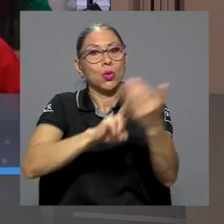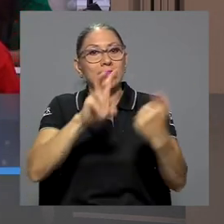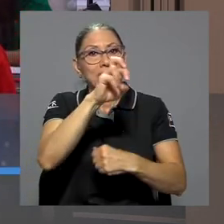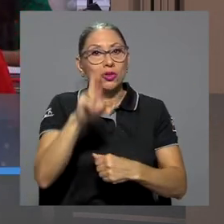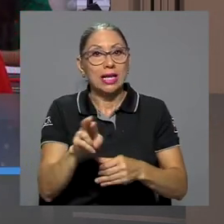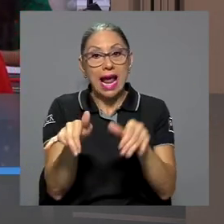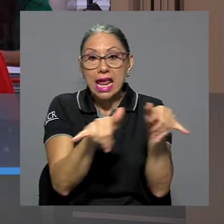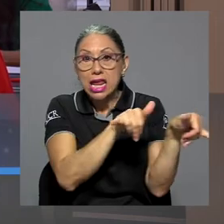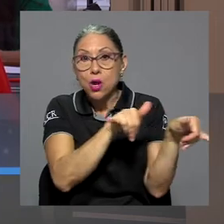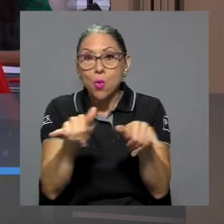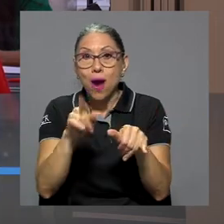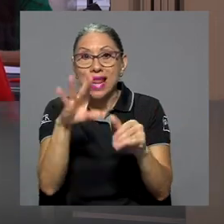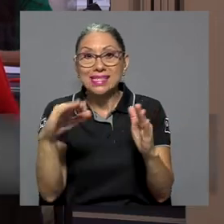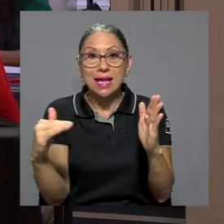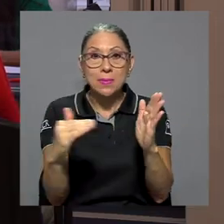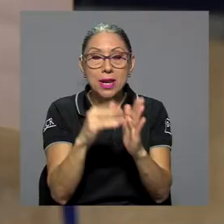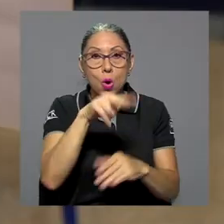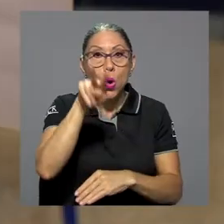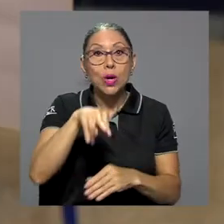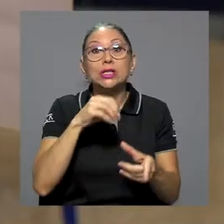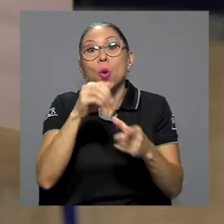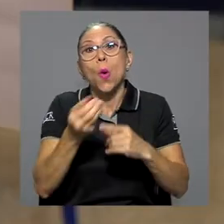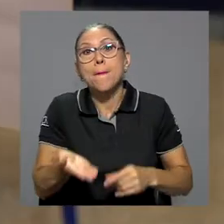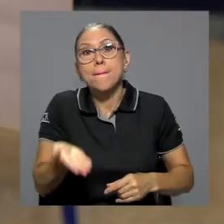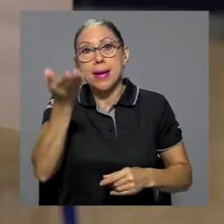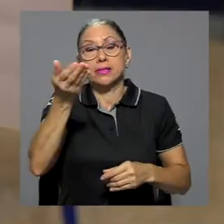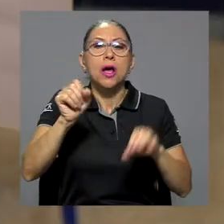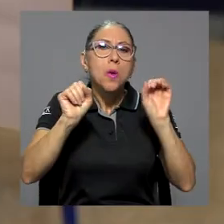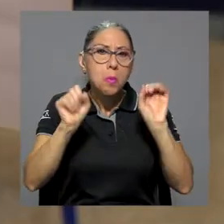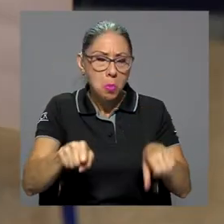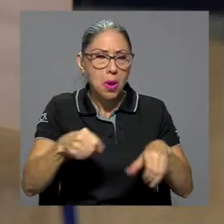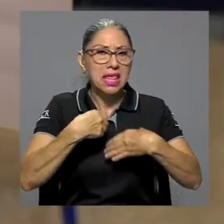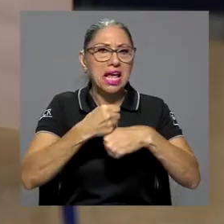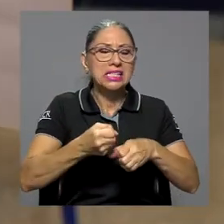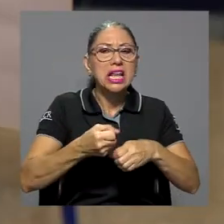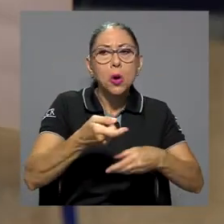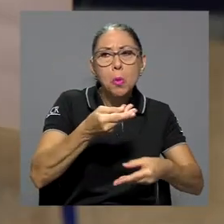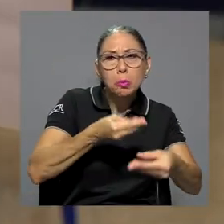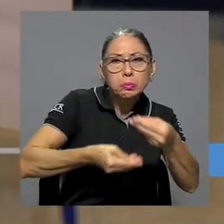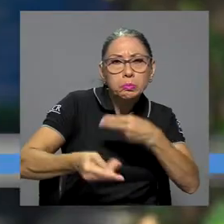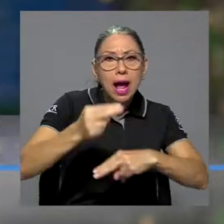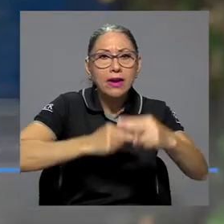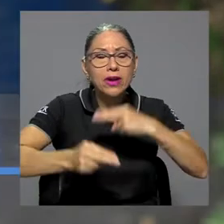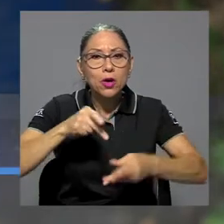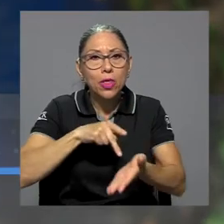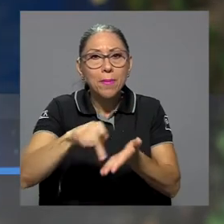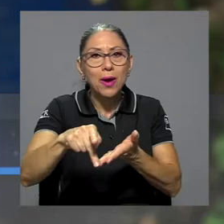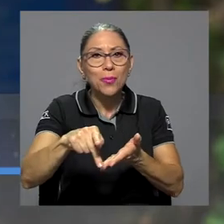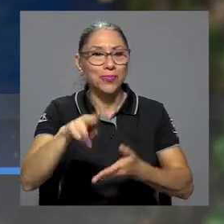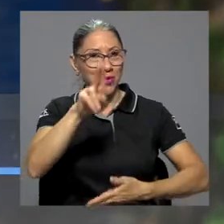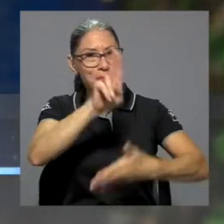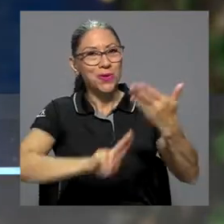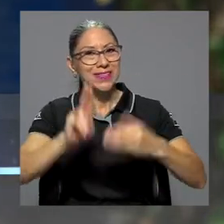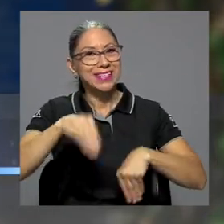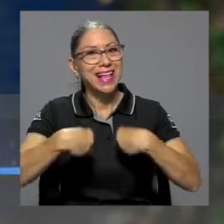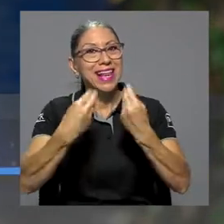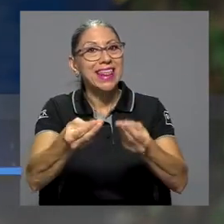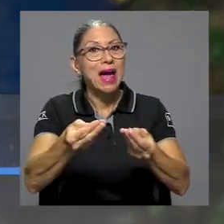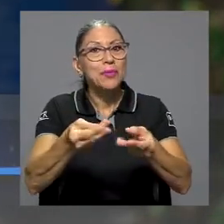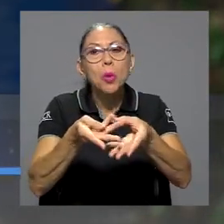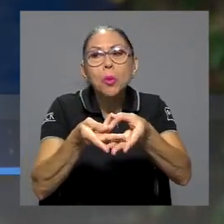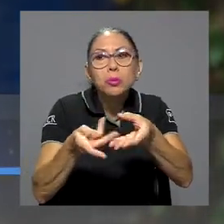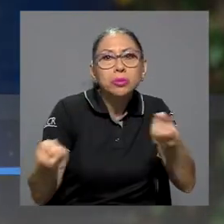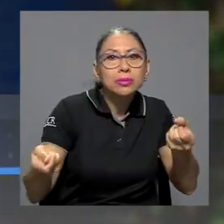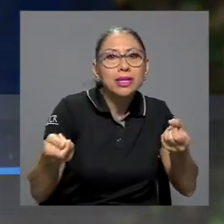o mayores a los 100.000 colones pueden tramitar un arreglo de pago. La universidad brinda el arreglo de pago a aquellas